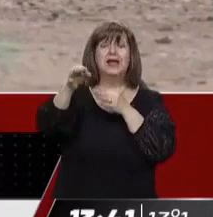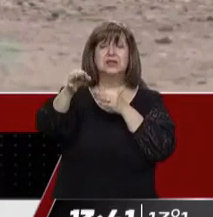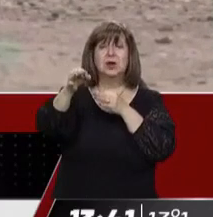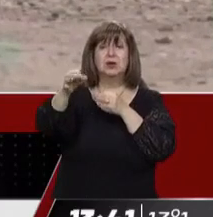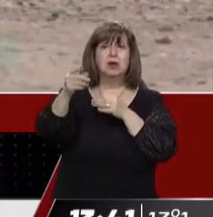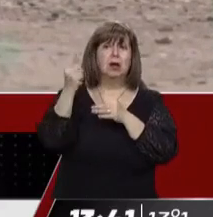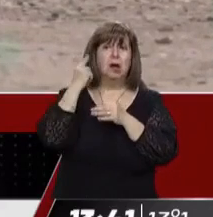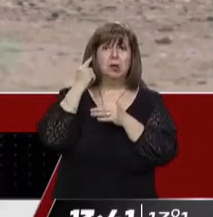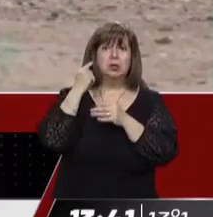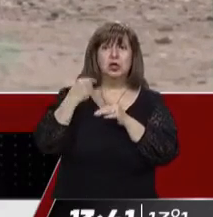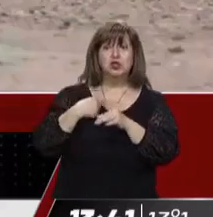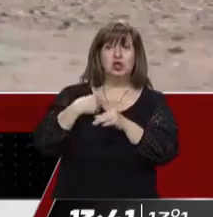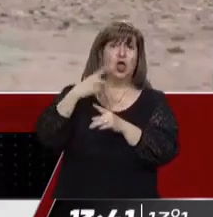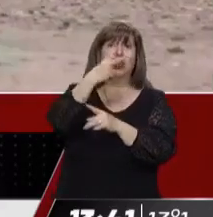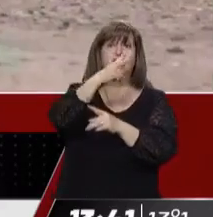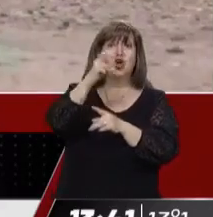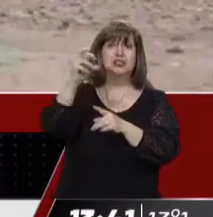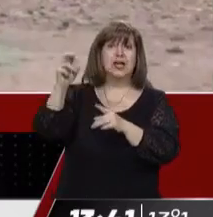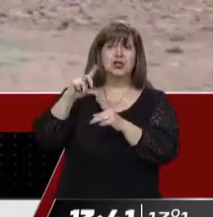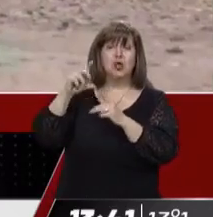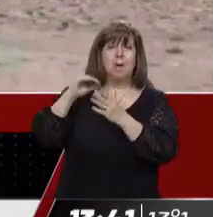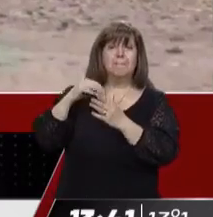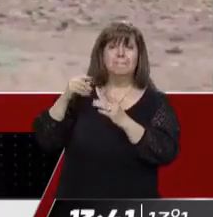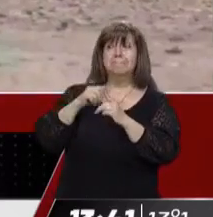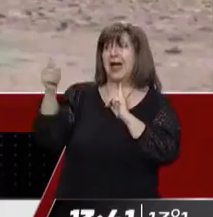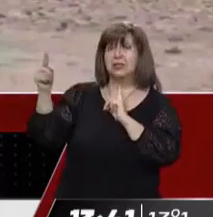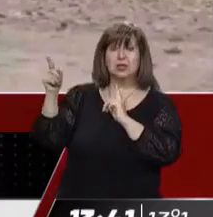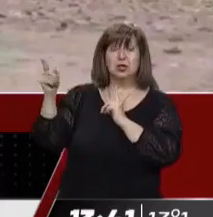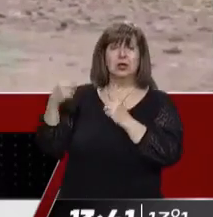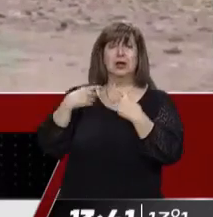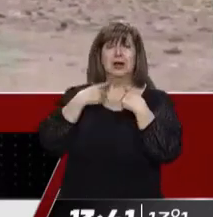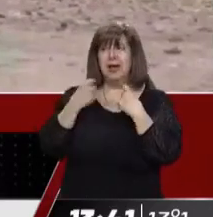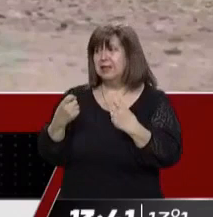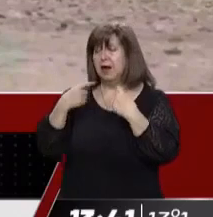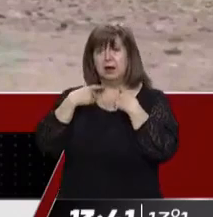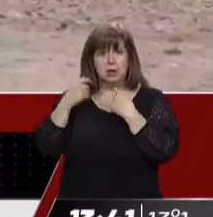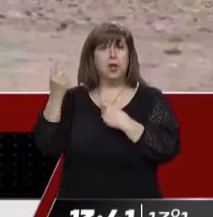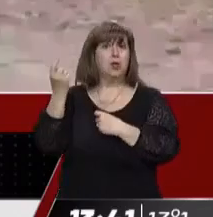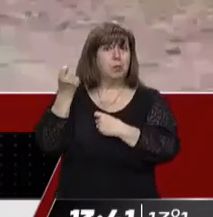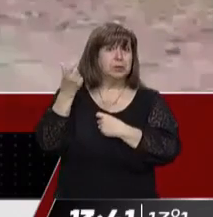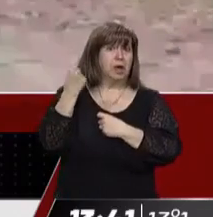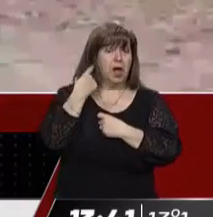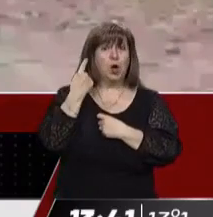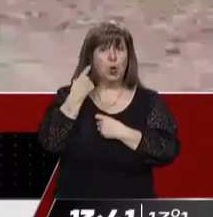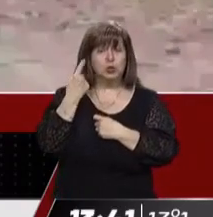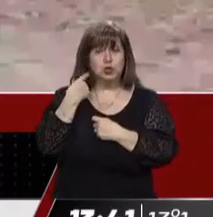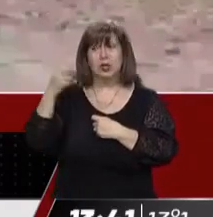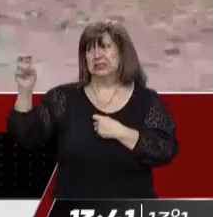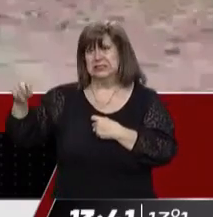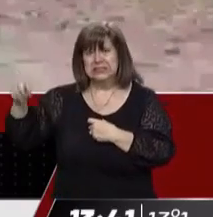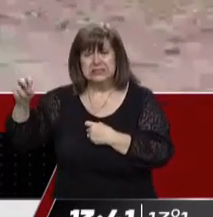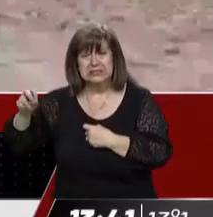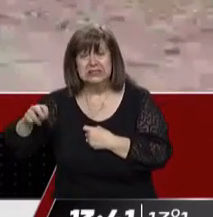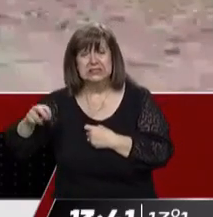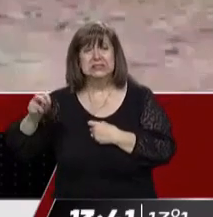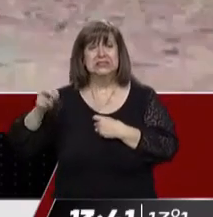no han escuchado y yo a 200 metros escucho los gritos de la niña y de y de la mujer y a ti no hacer algo saliste